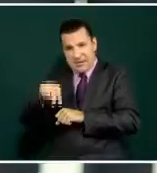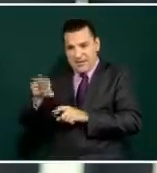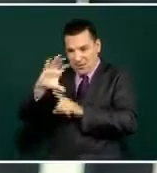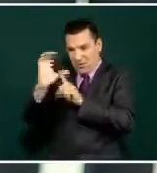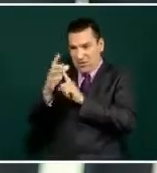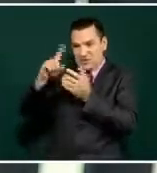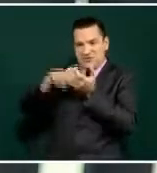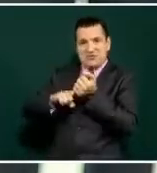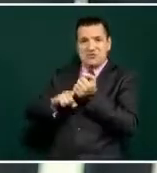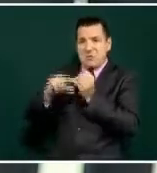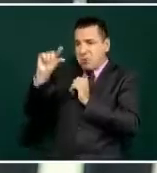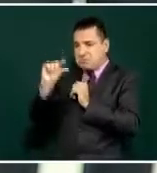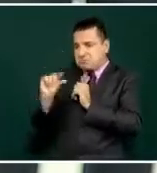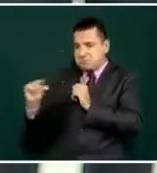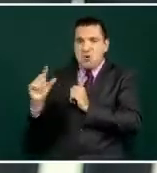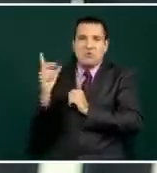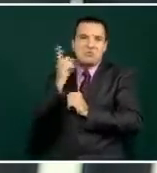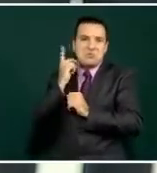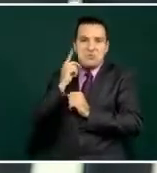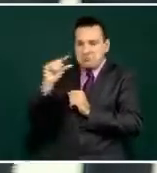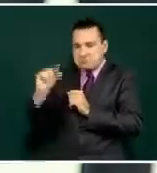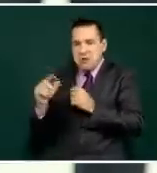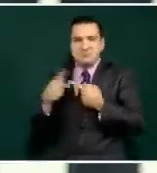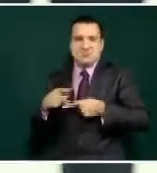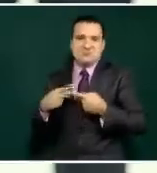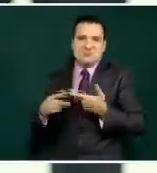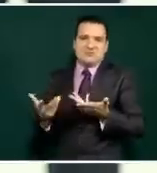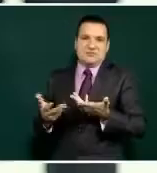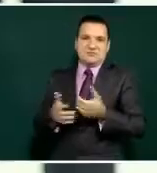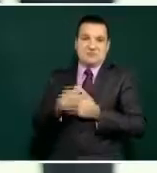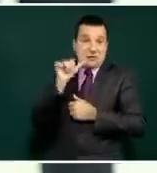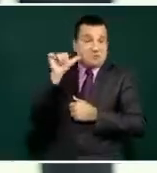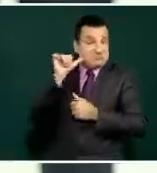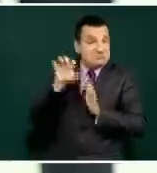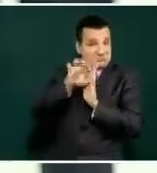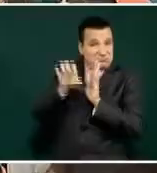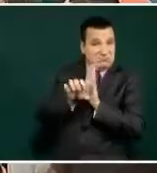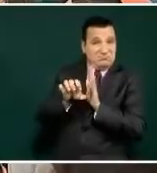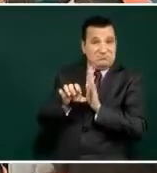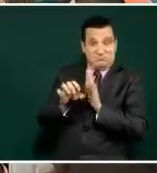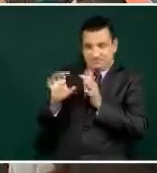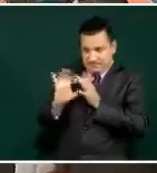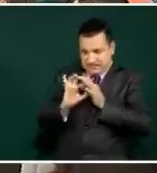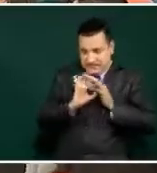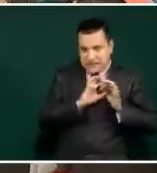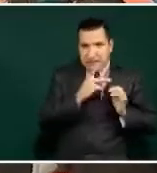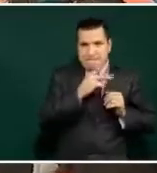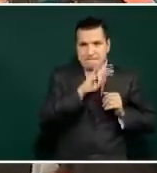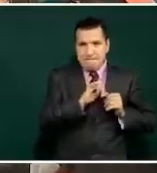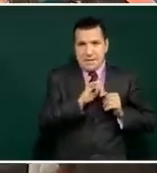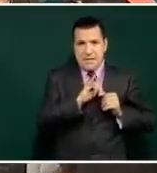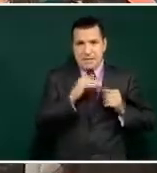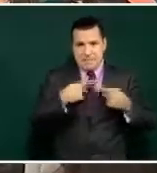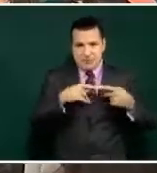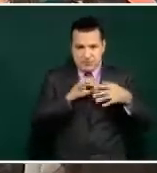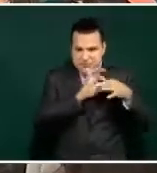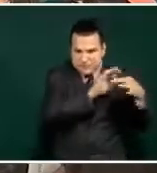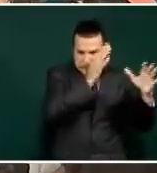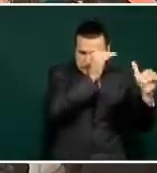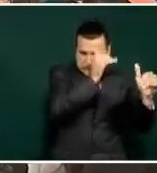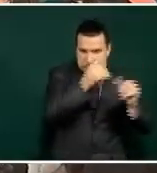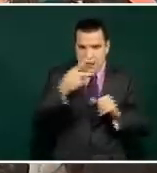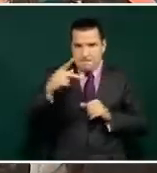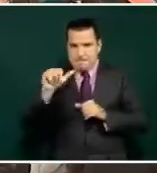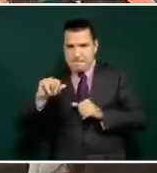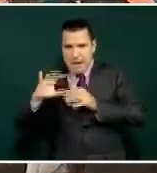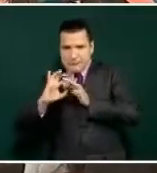a la minoría, ha quedado como oposición, porque ayer, por ejemplo, se unieron los priistas, panistas y